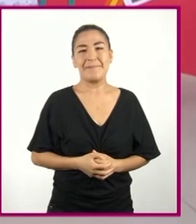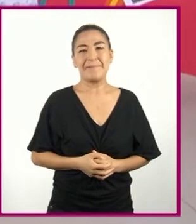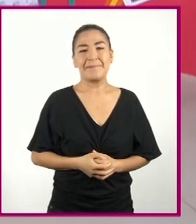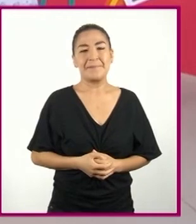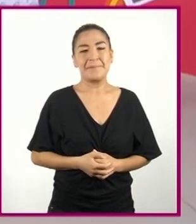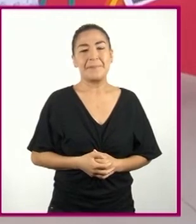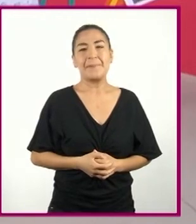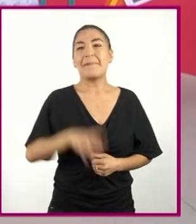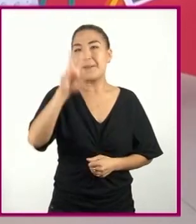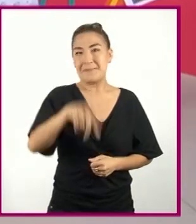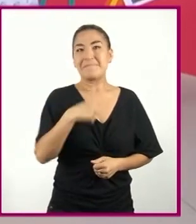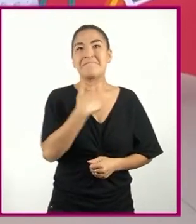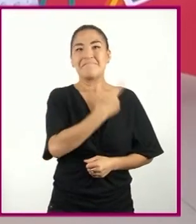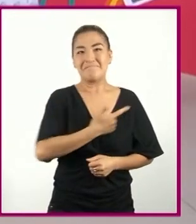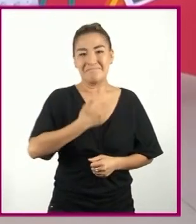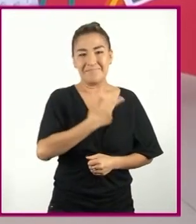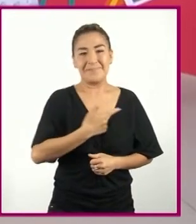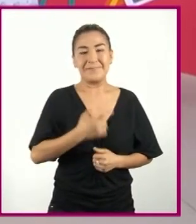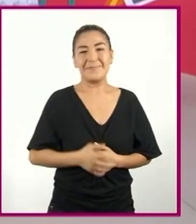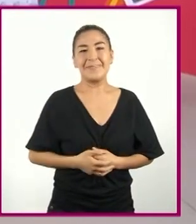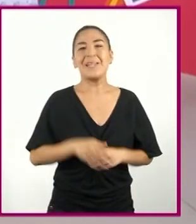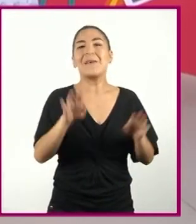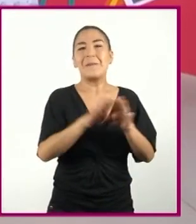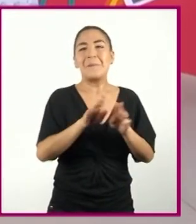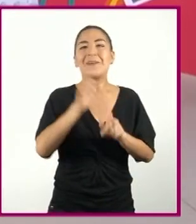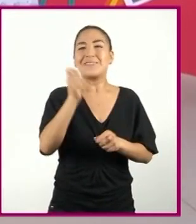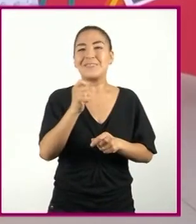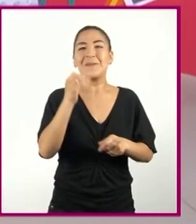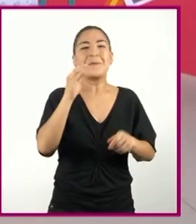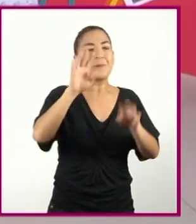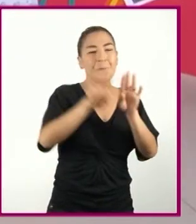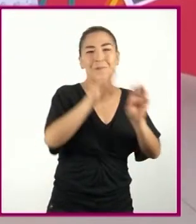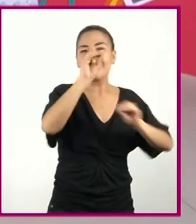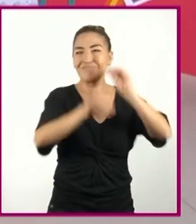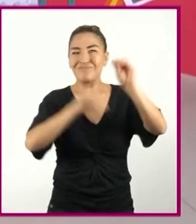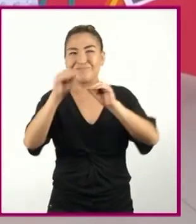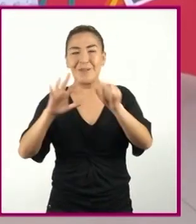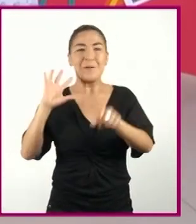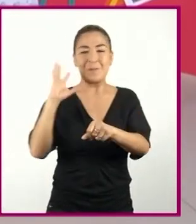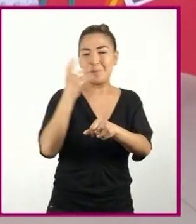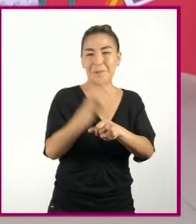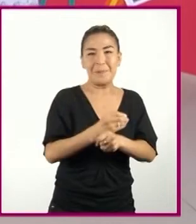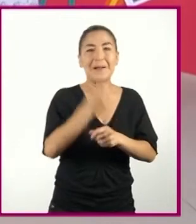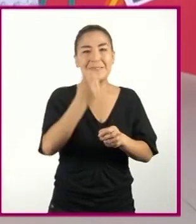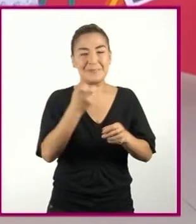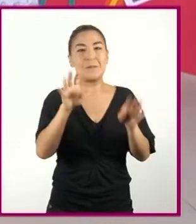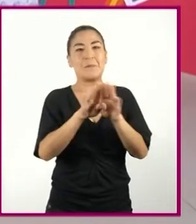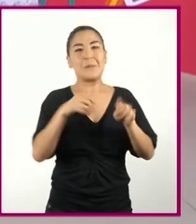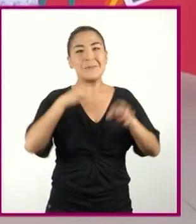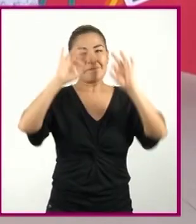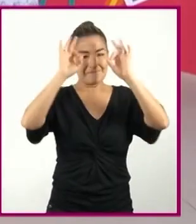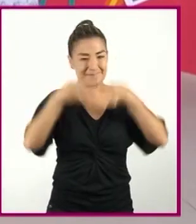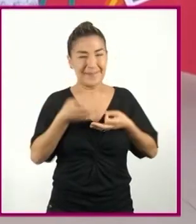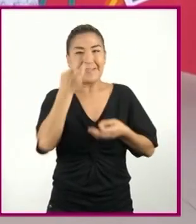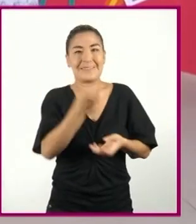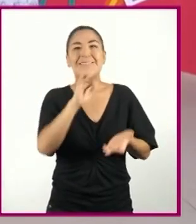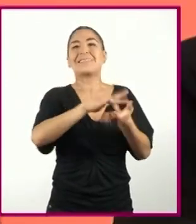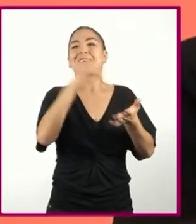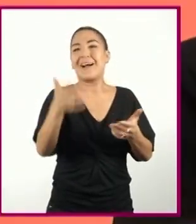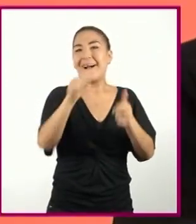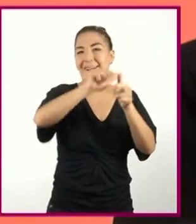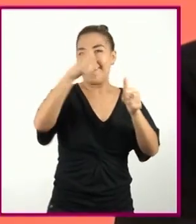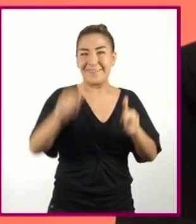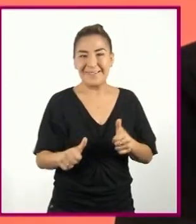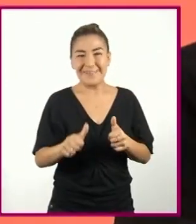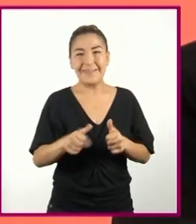Me agradó todo nuestro recorrido y poder reconocerme a través de las artes